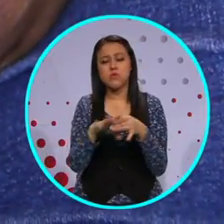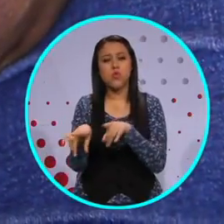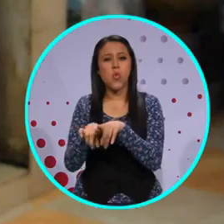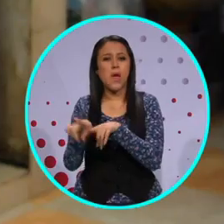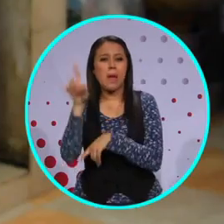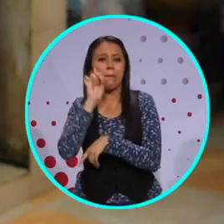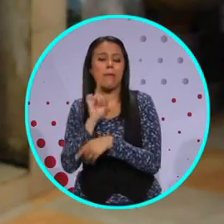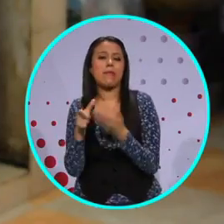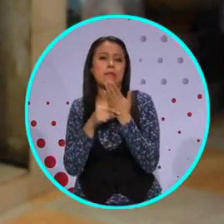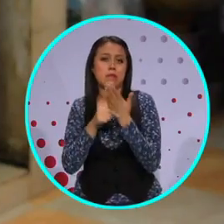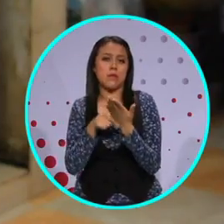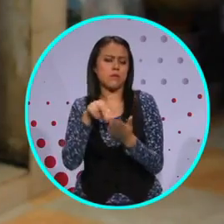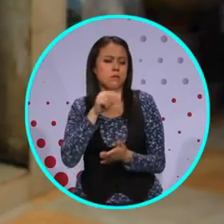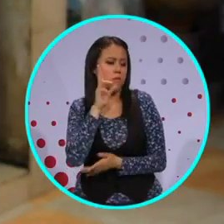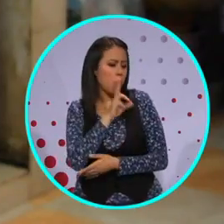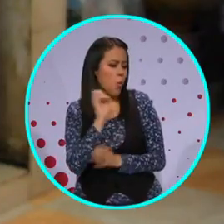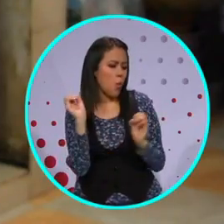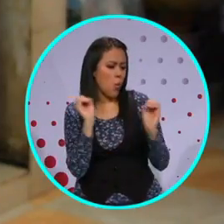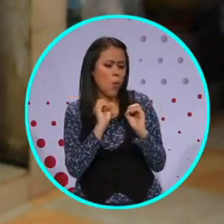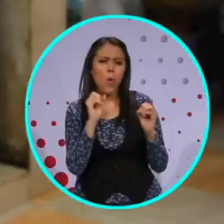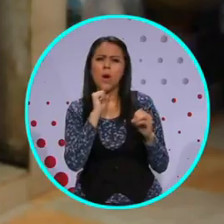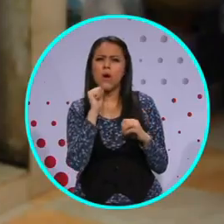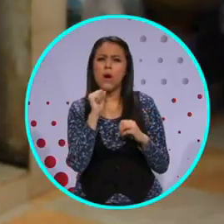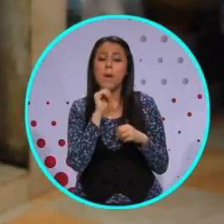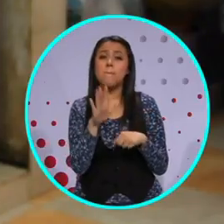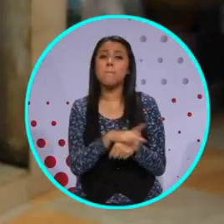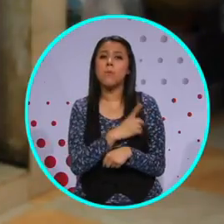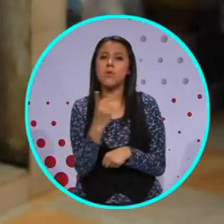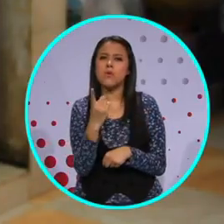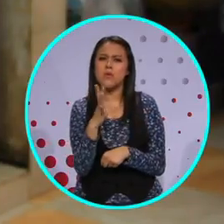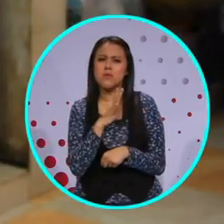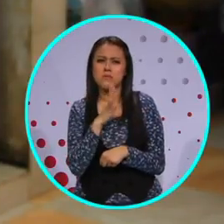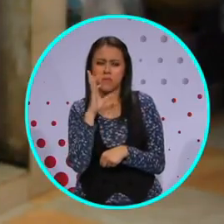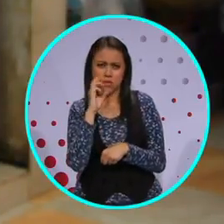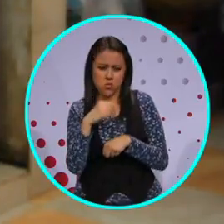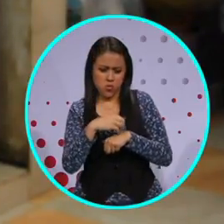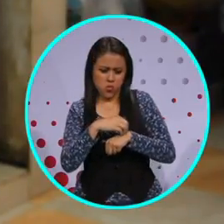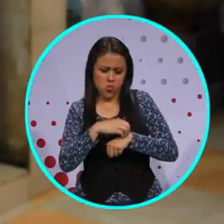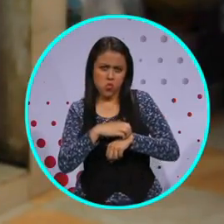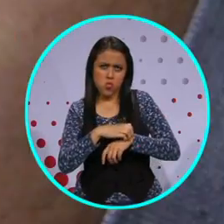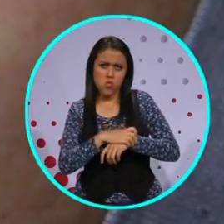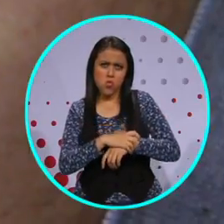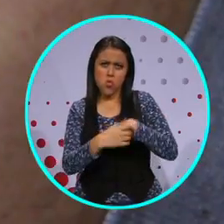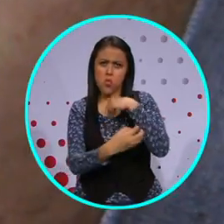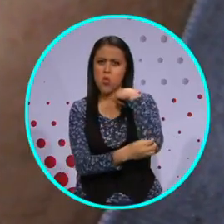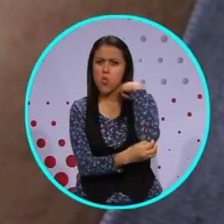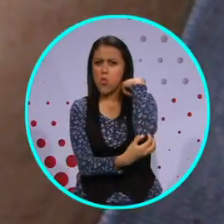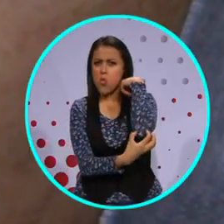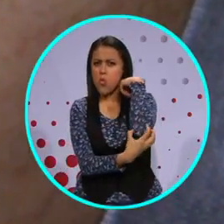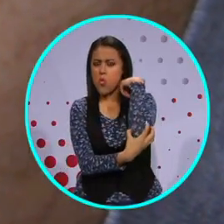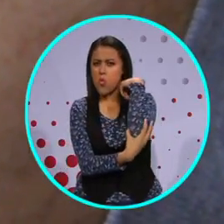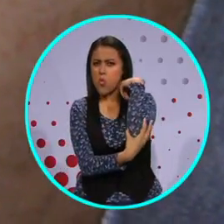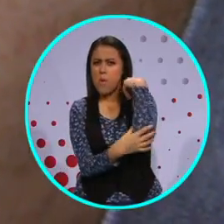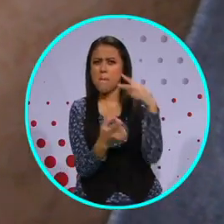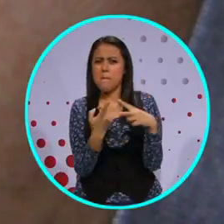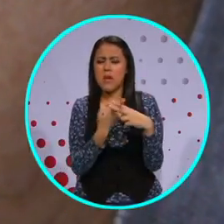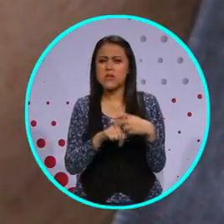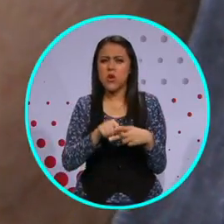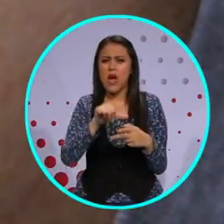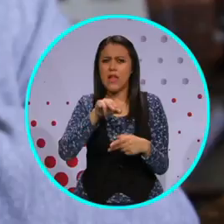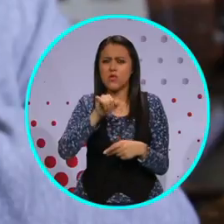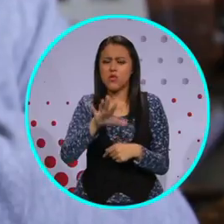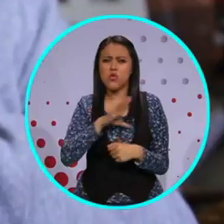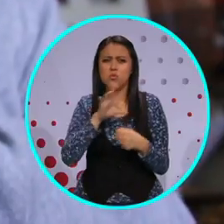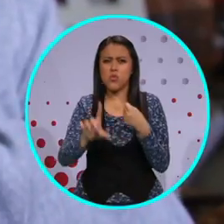hermanas él no se dio cuenta si no nos dimos cuenta porque viatri a un absceso en la en el codo la inflamación en el codo de antonio tenía